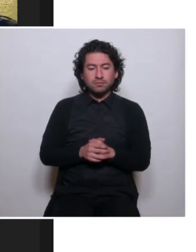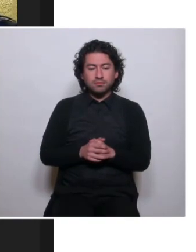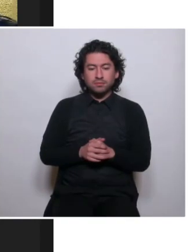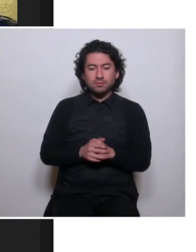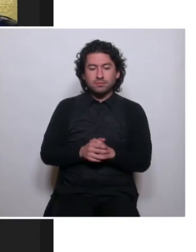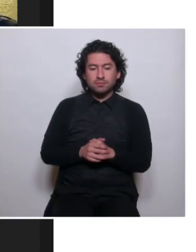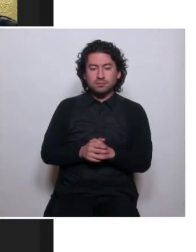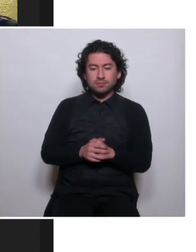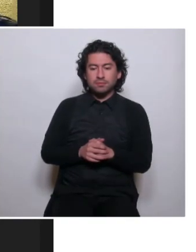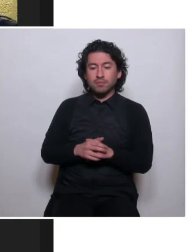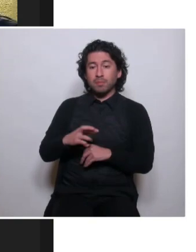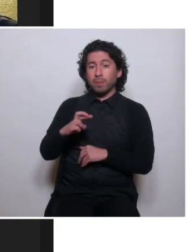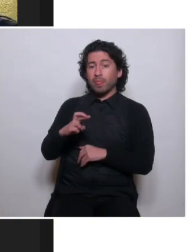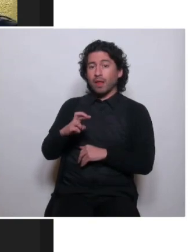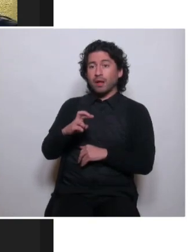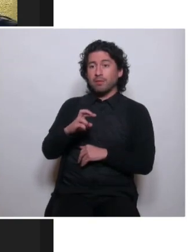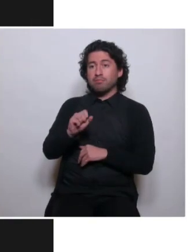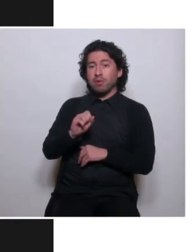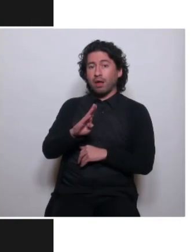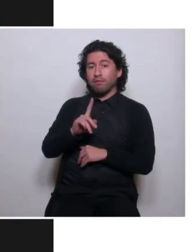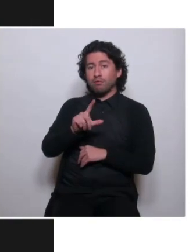Señor Pablo Tolosa.